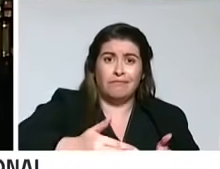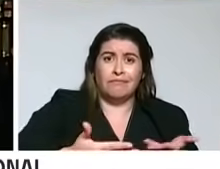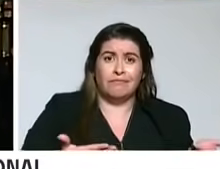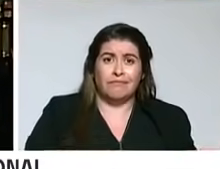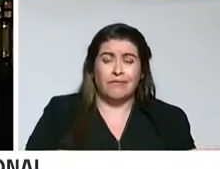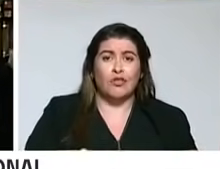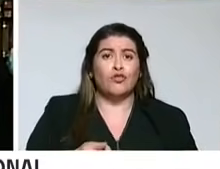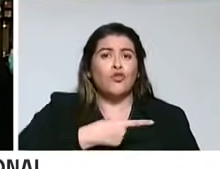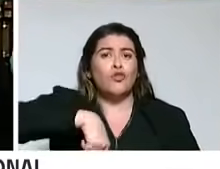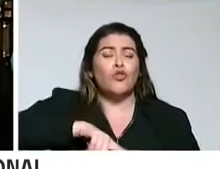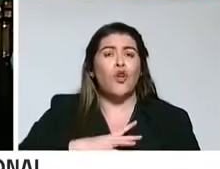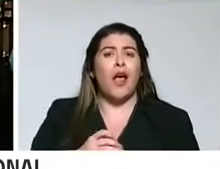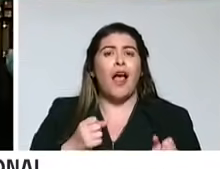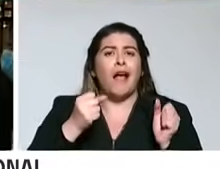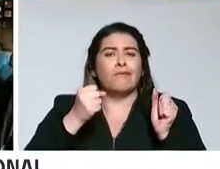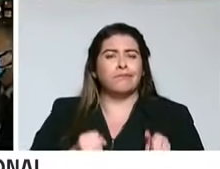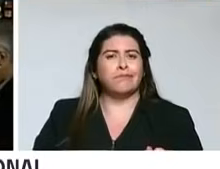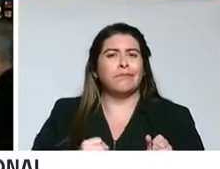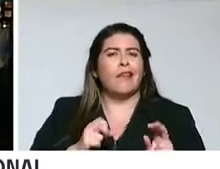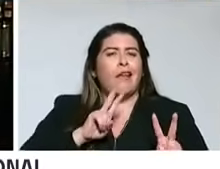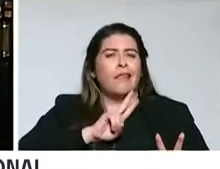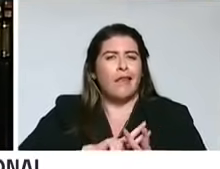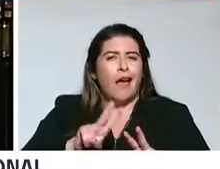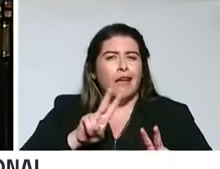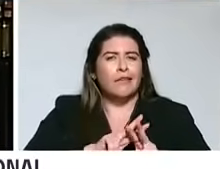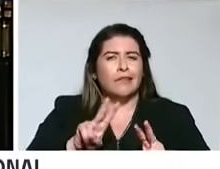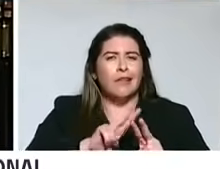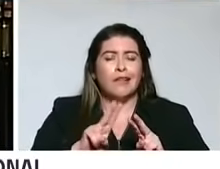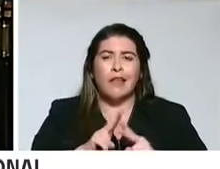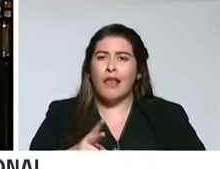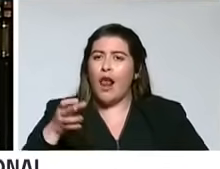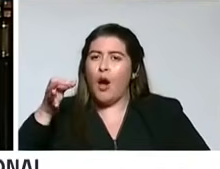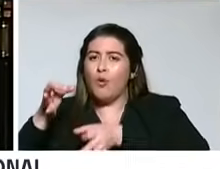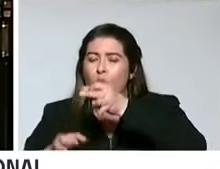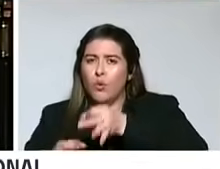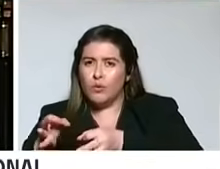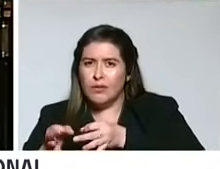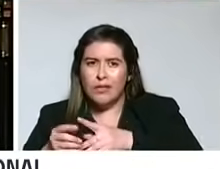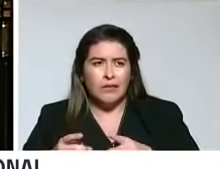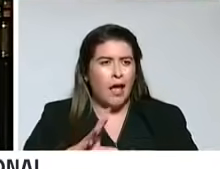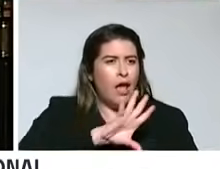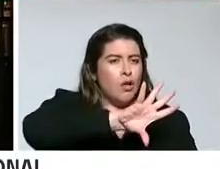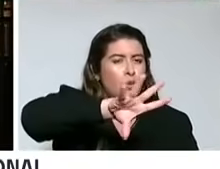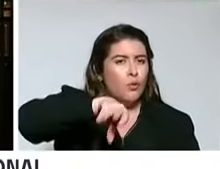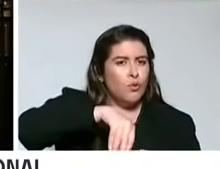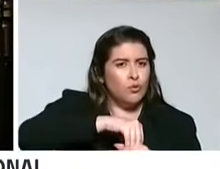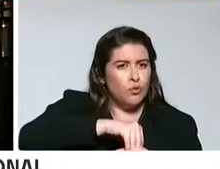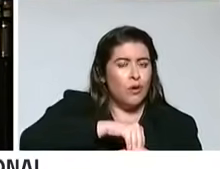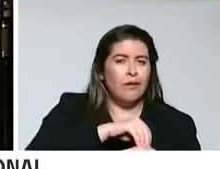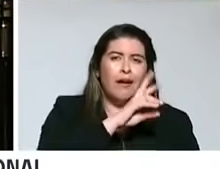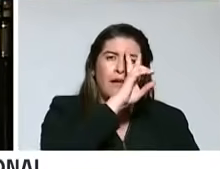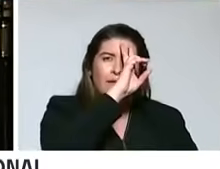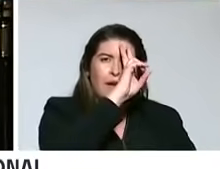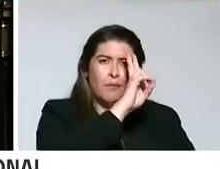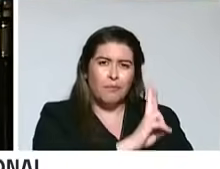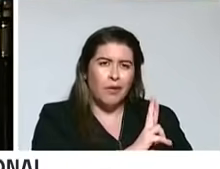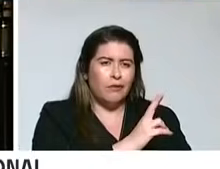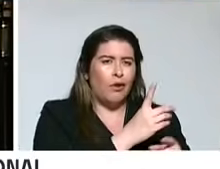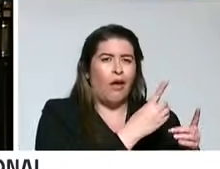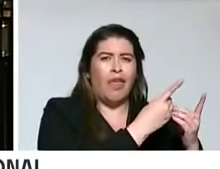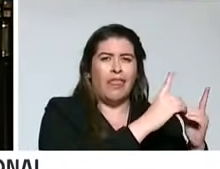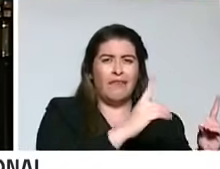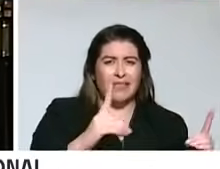es ser capaces de construir esa trenza desde la justicia, desde la inclusión, desde el respeto, desde la